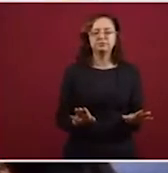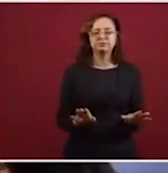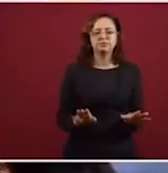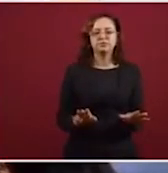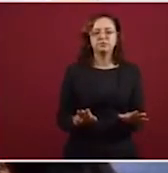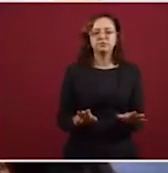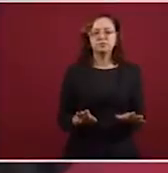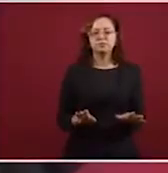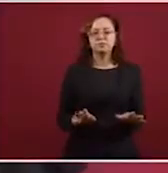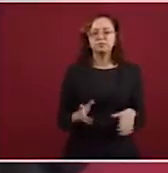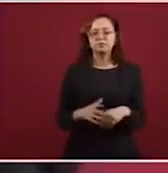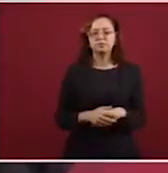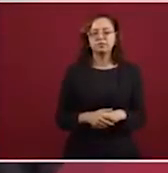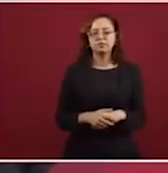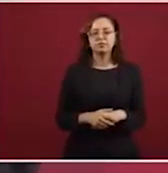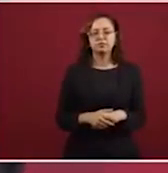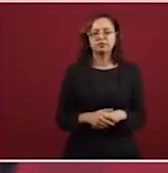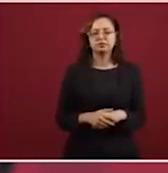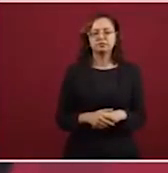atención